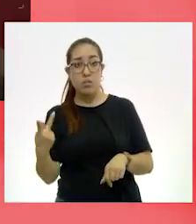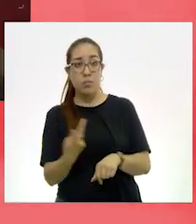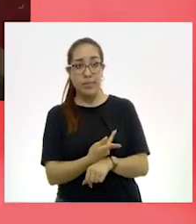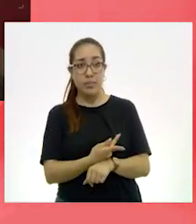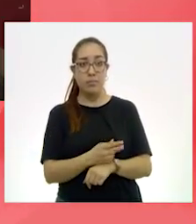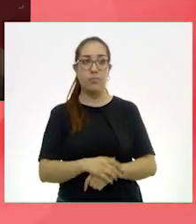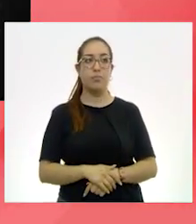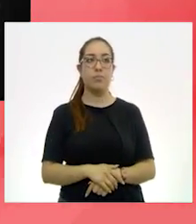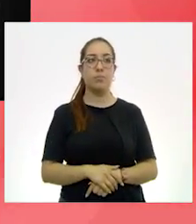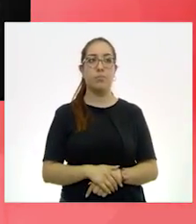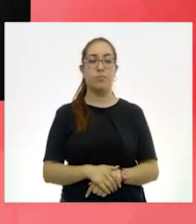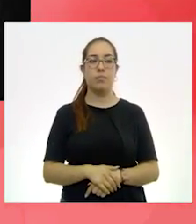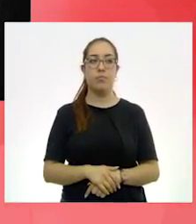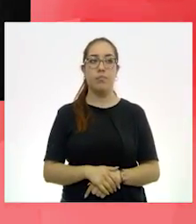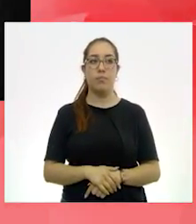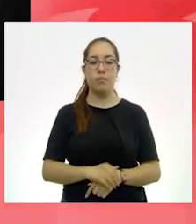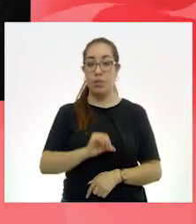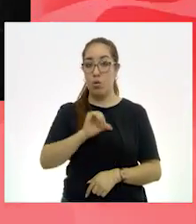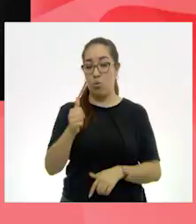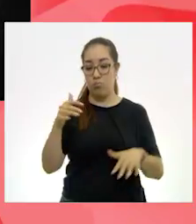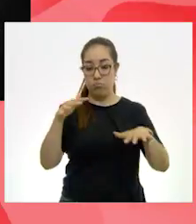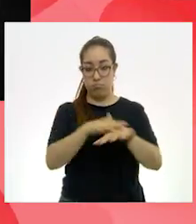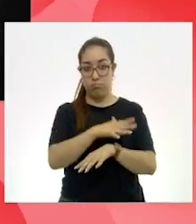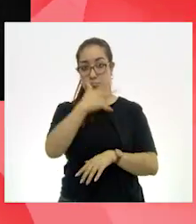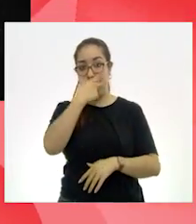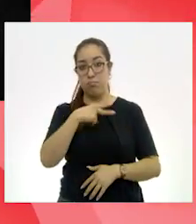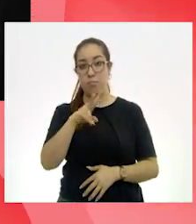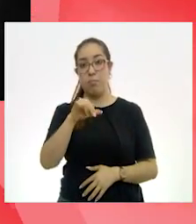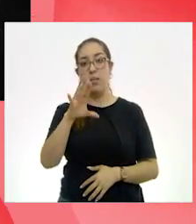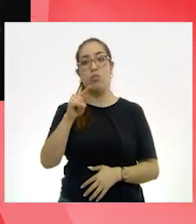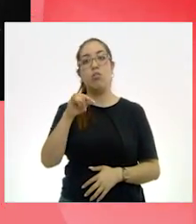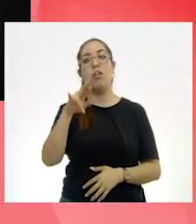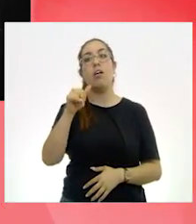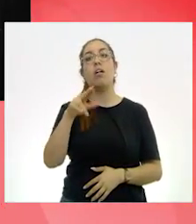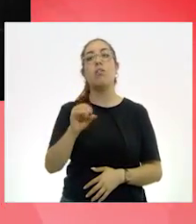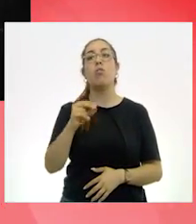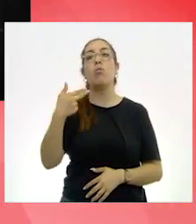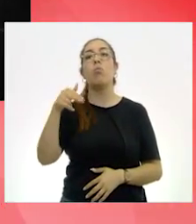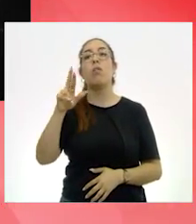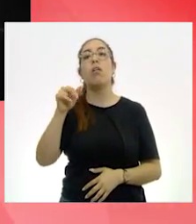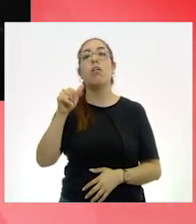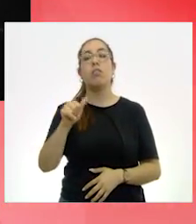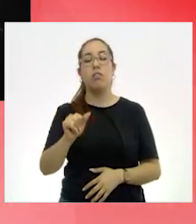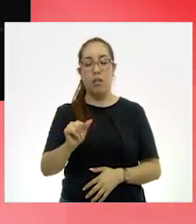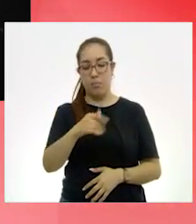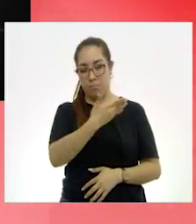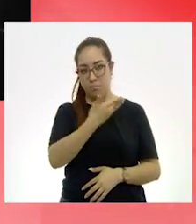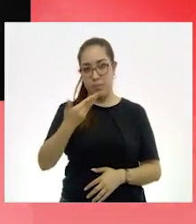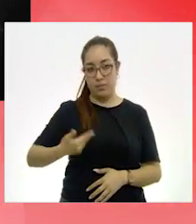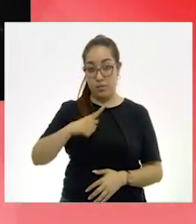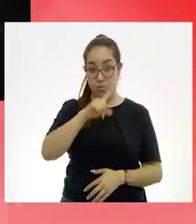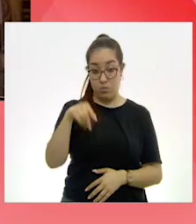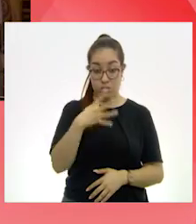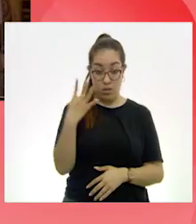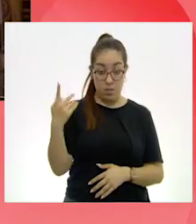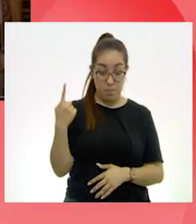es desconocer a Madero, sino a Victoriano Huerta como presidente y sus actos de gobierno. Y en